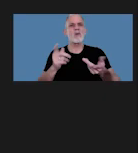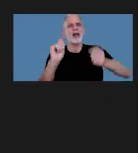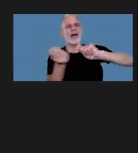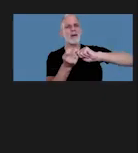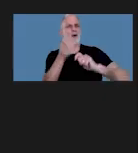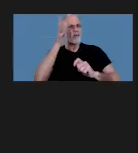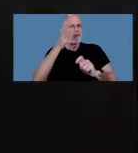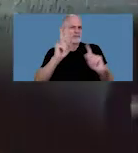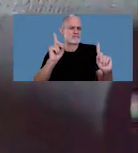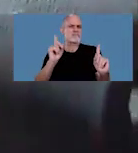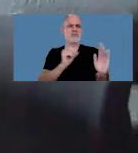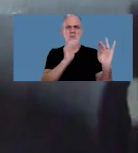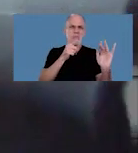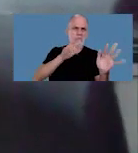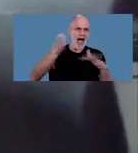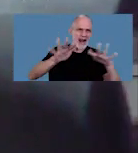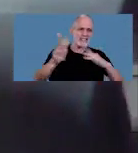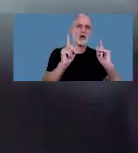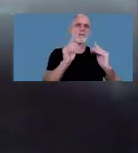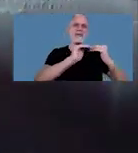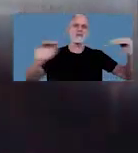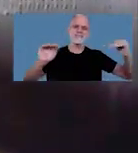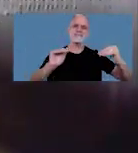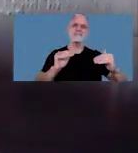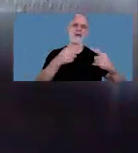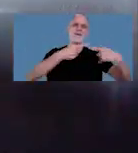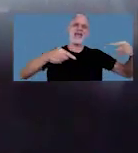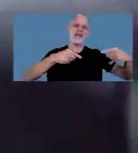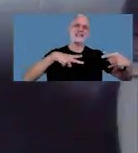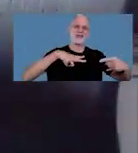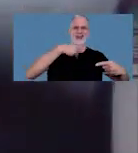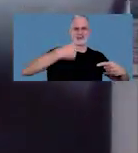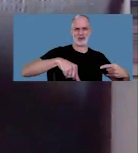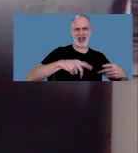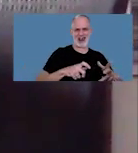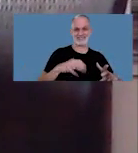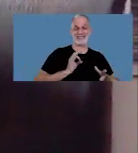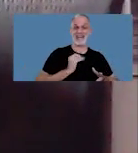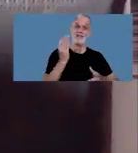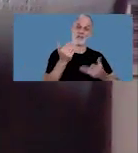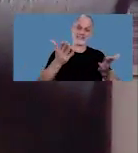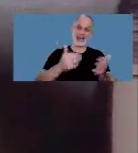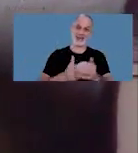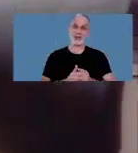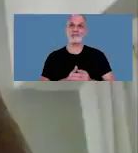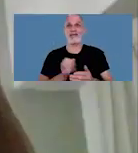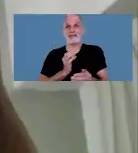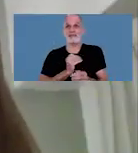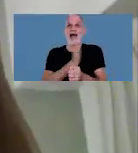modificaciones. Está bastante parecido a lo que fue bienes personales del año pasado y de los años